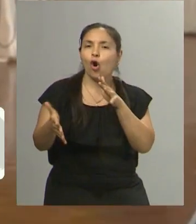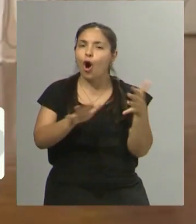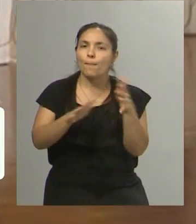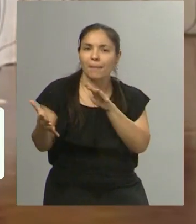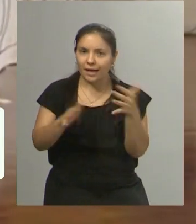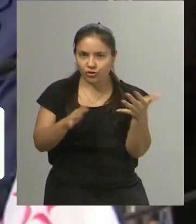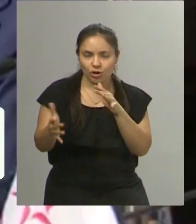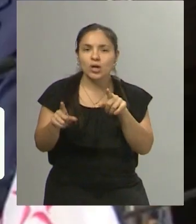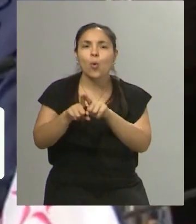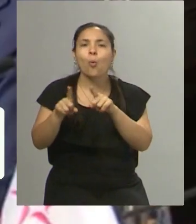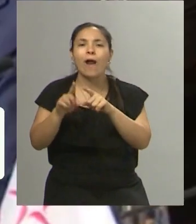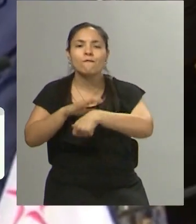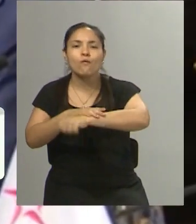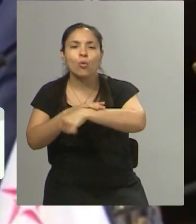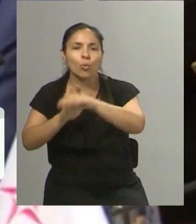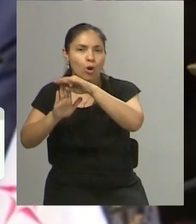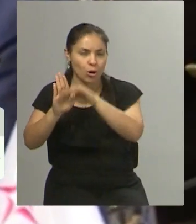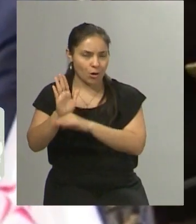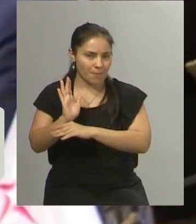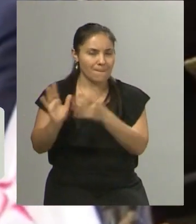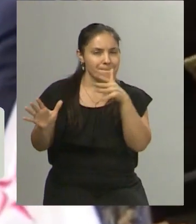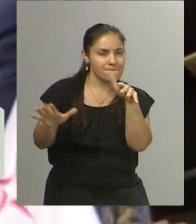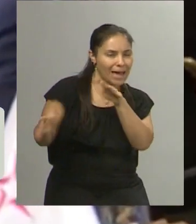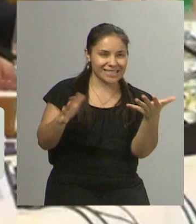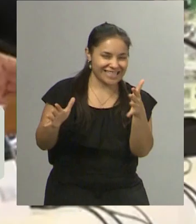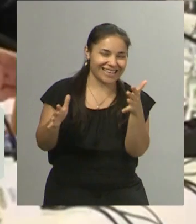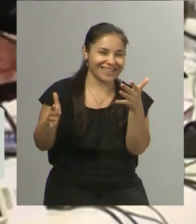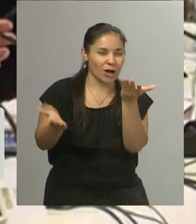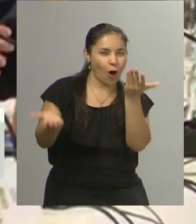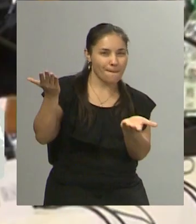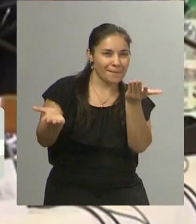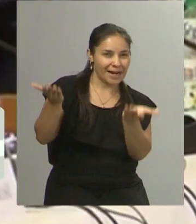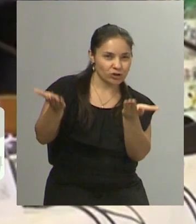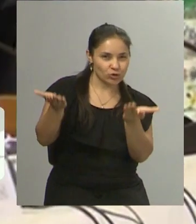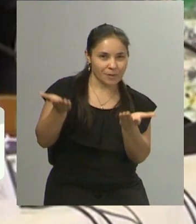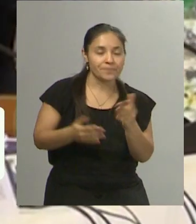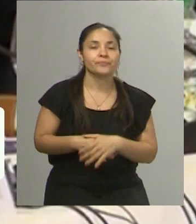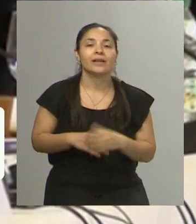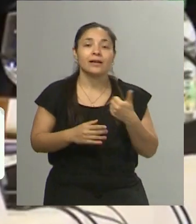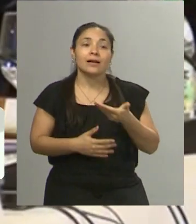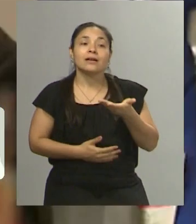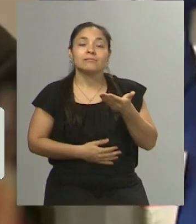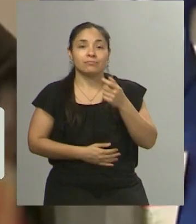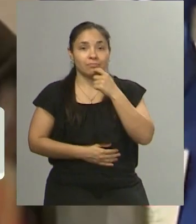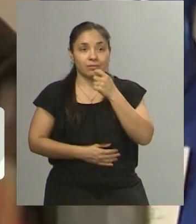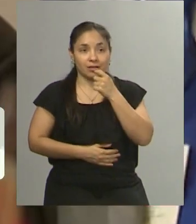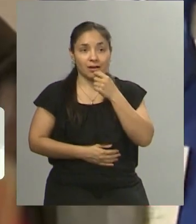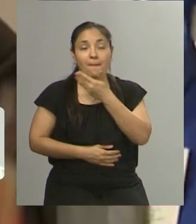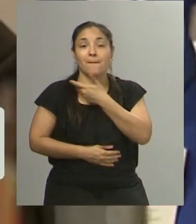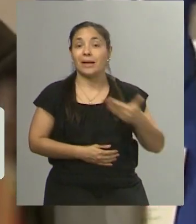del fútbol. Incluso en algún momento el presidente de la calle